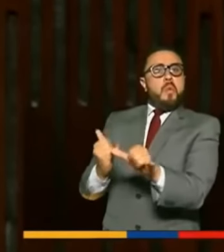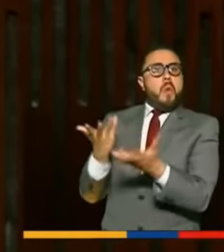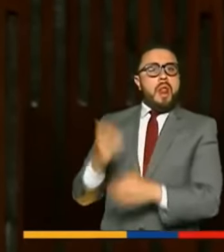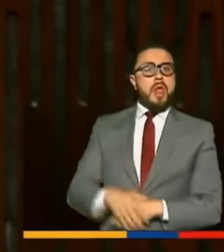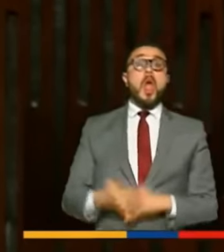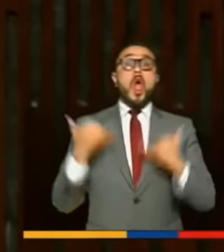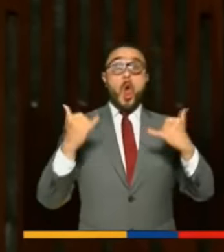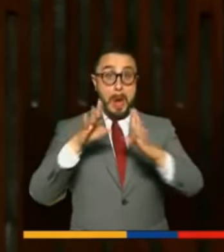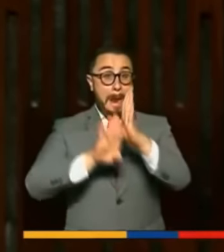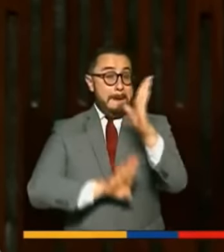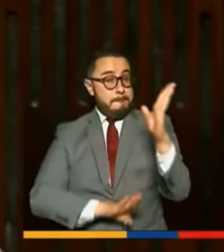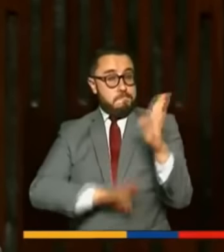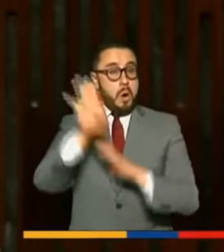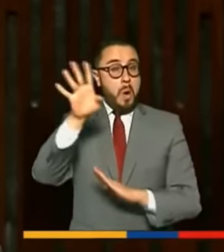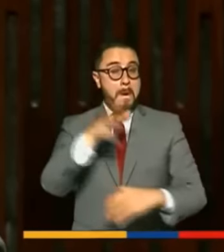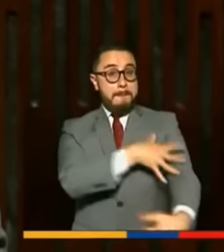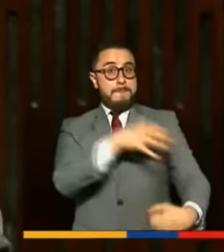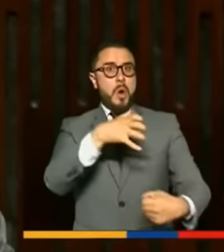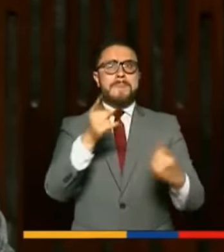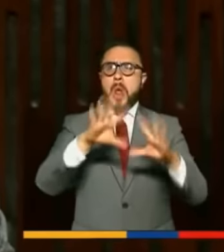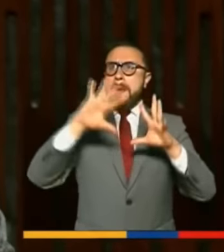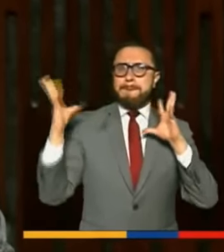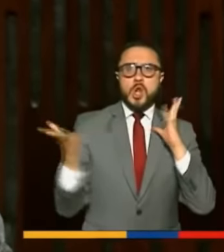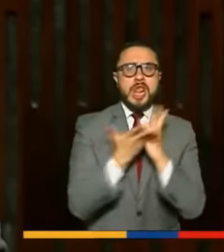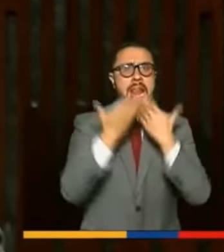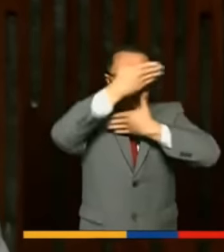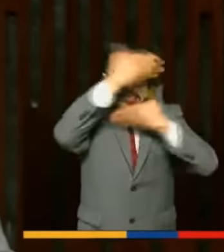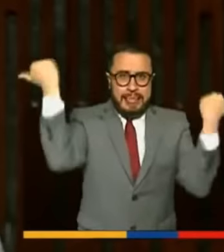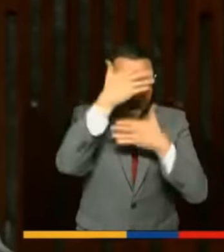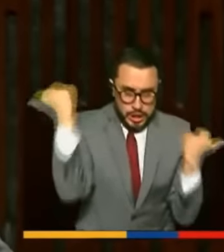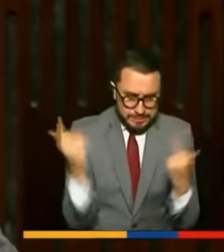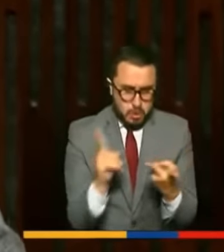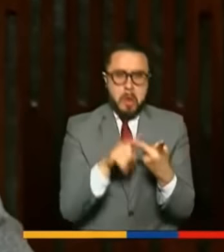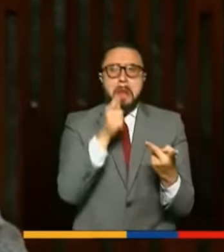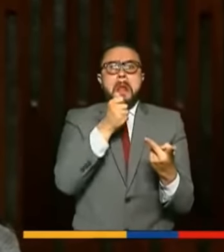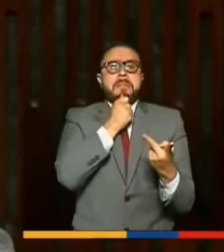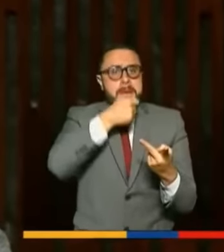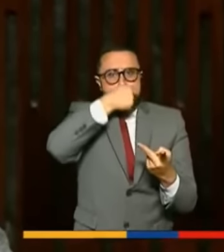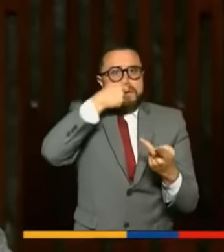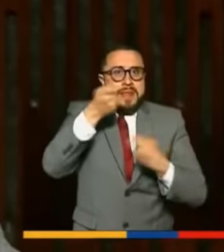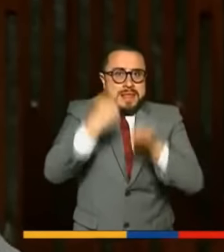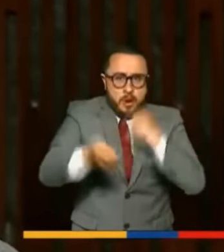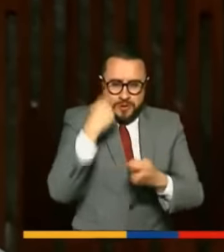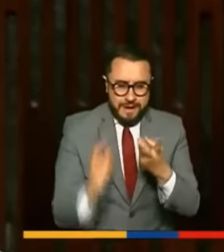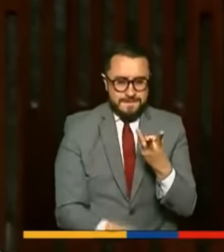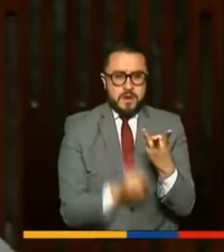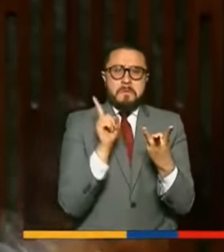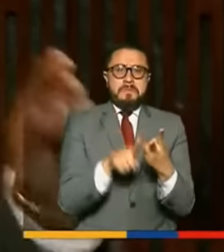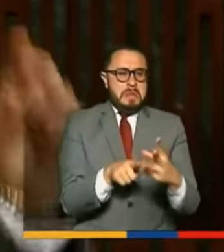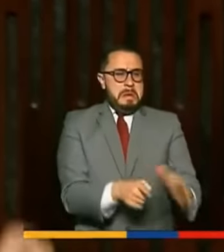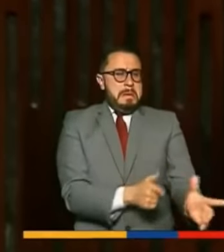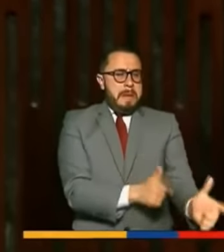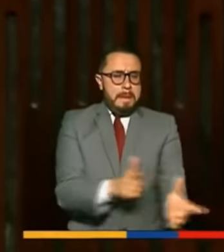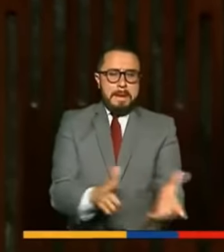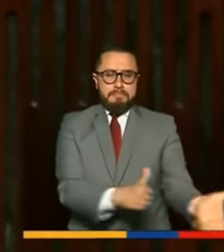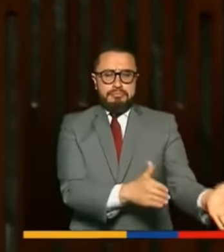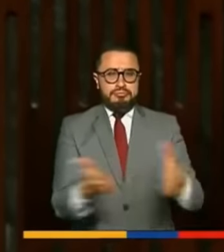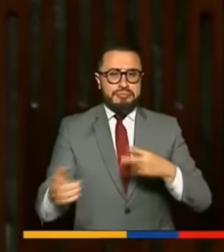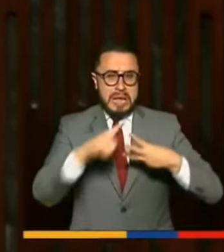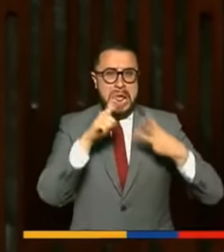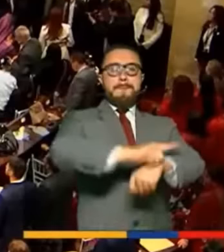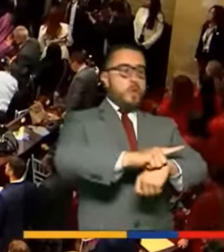somos potencia mundial en terrorismo, potencia mundial en narcotráfico, potencia mundial en masacres. En eso